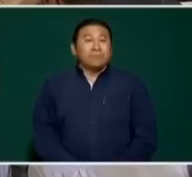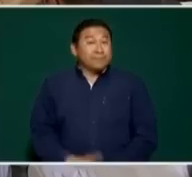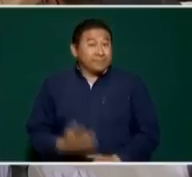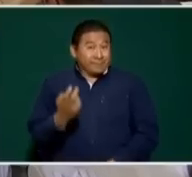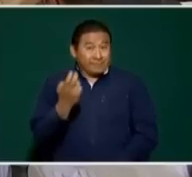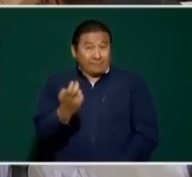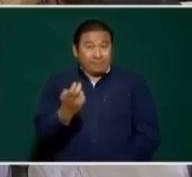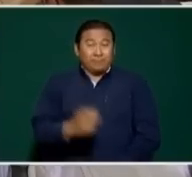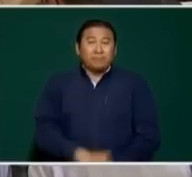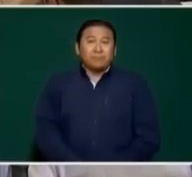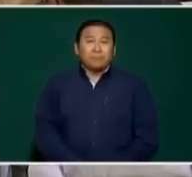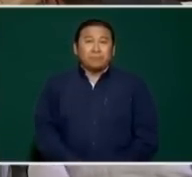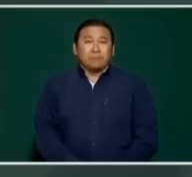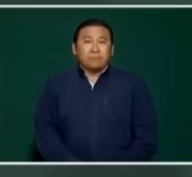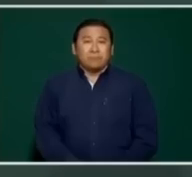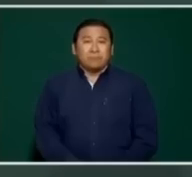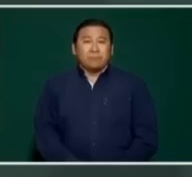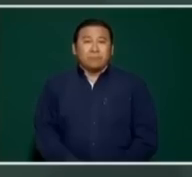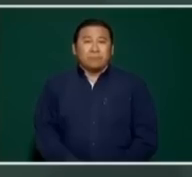Por eso